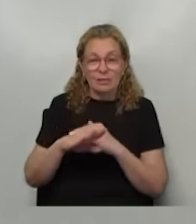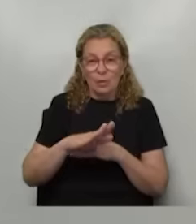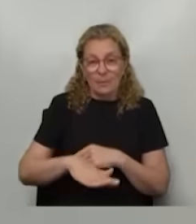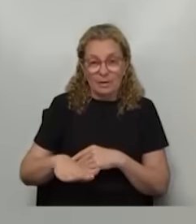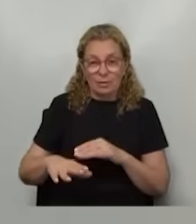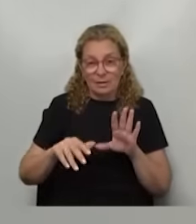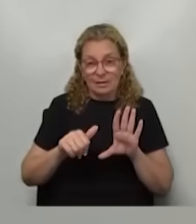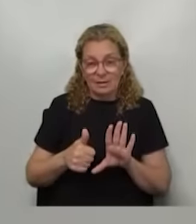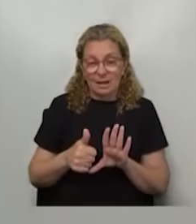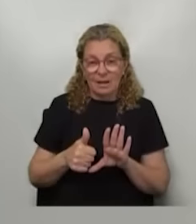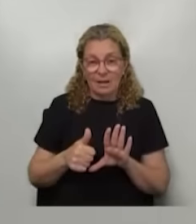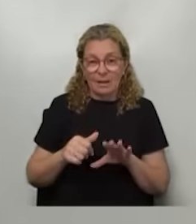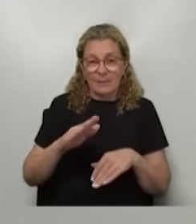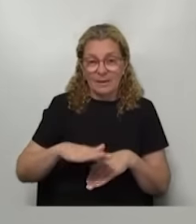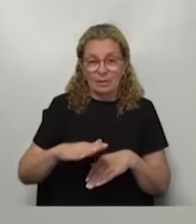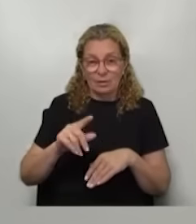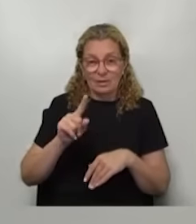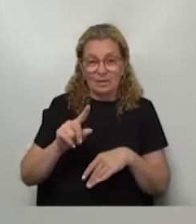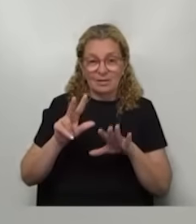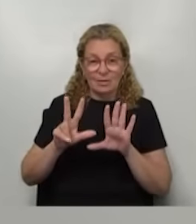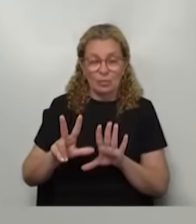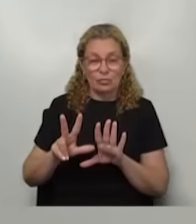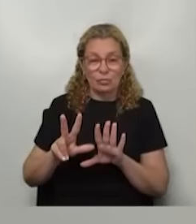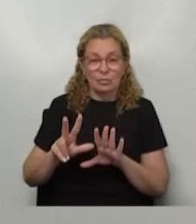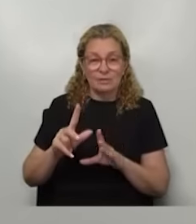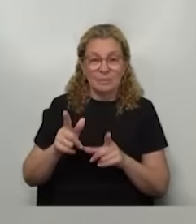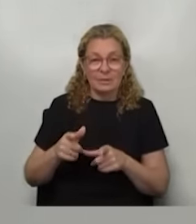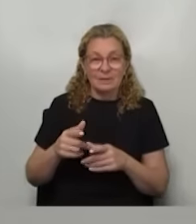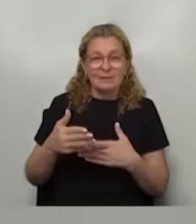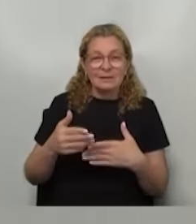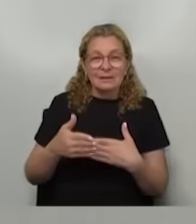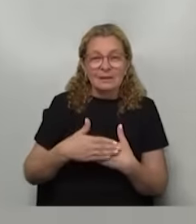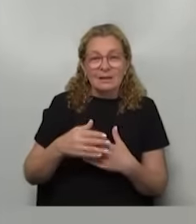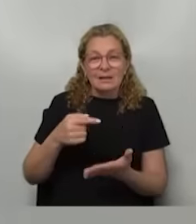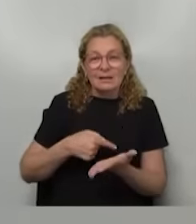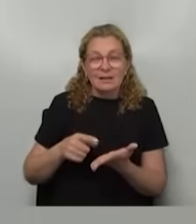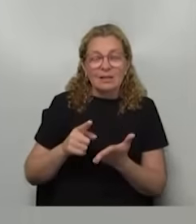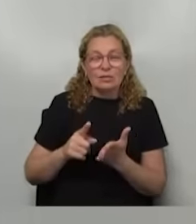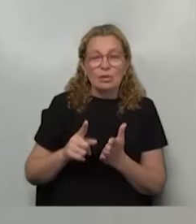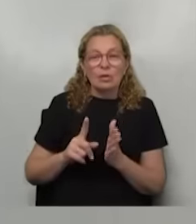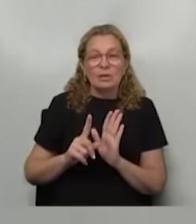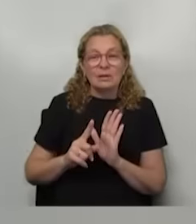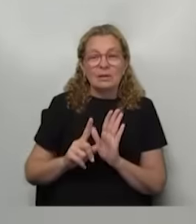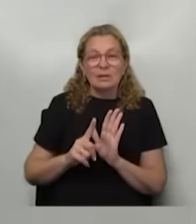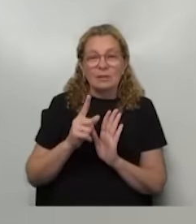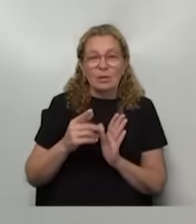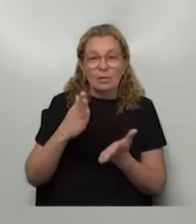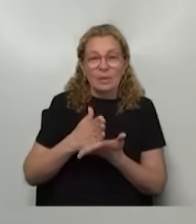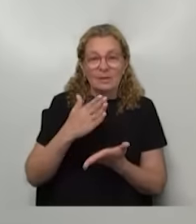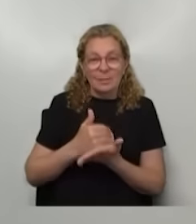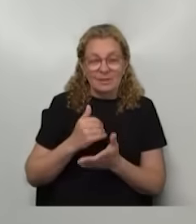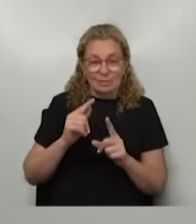de seis menores de 18 en la región centro este que nuclea estos